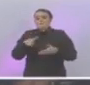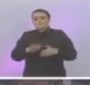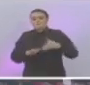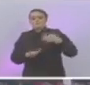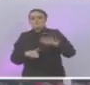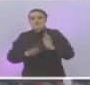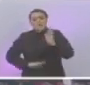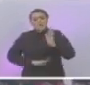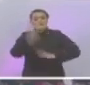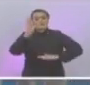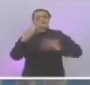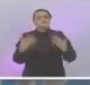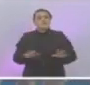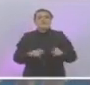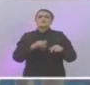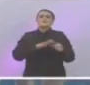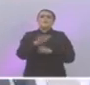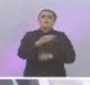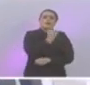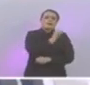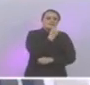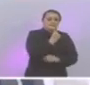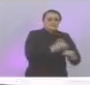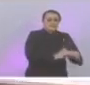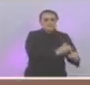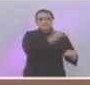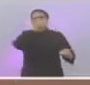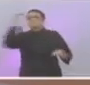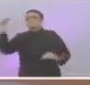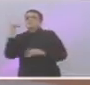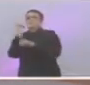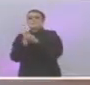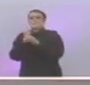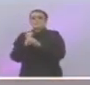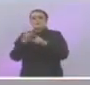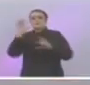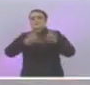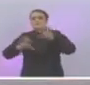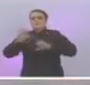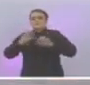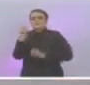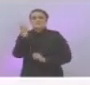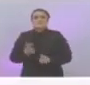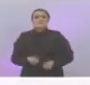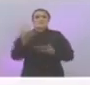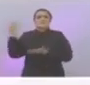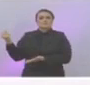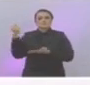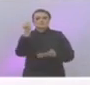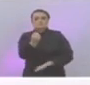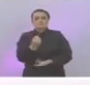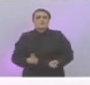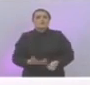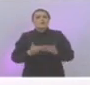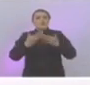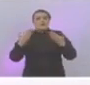los niveles, desde preescolar hasta investigación científica y tecnológica. Con una inversión sin precedentes,